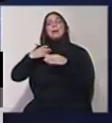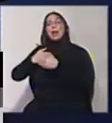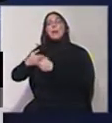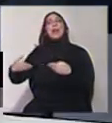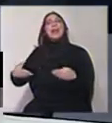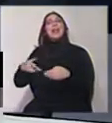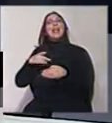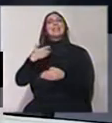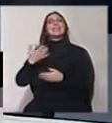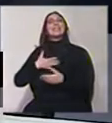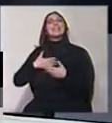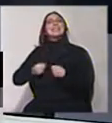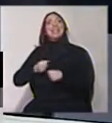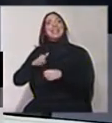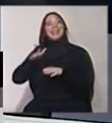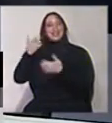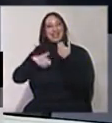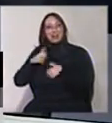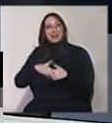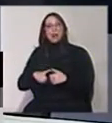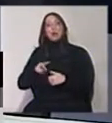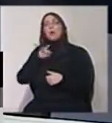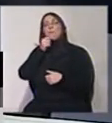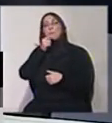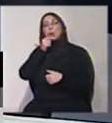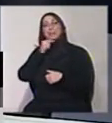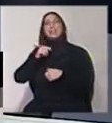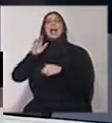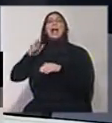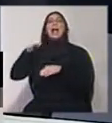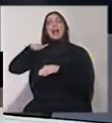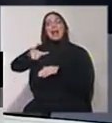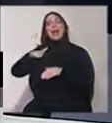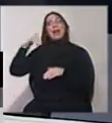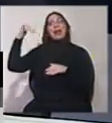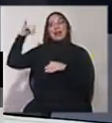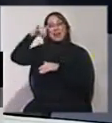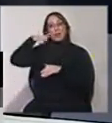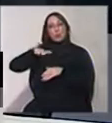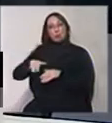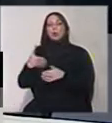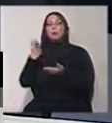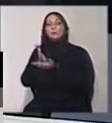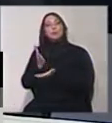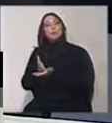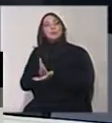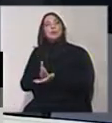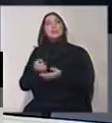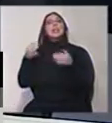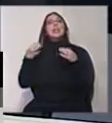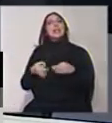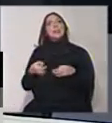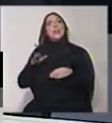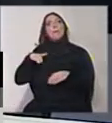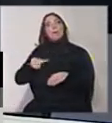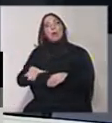sanitarias. Desarrollan tareas como policía aeroportuaria. Contribuyen en la seguridad en los puertos